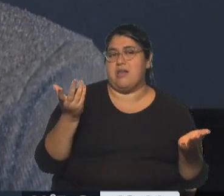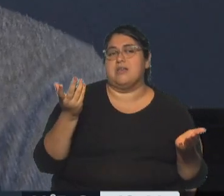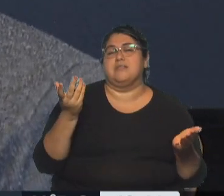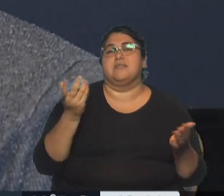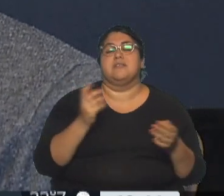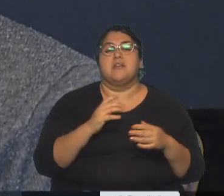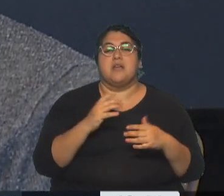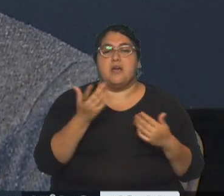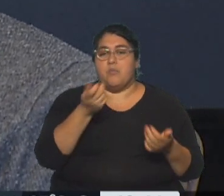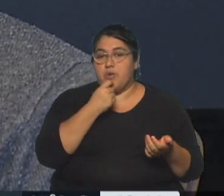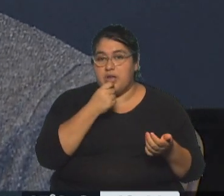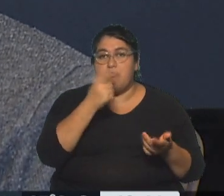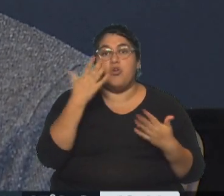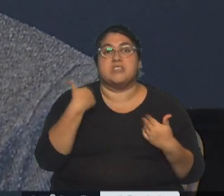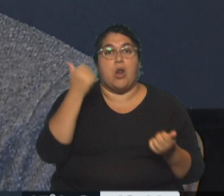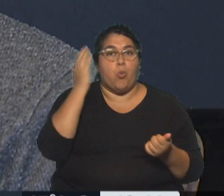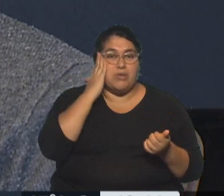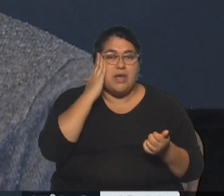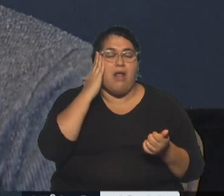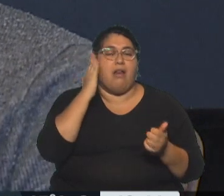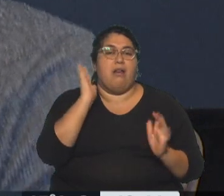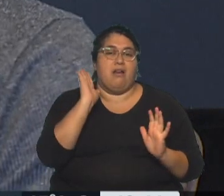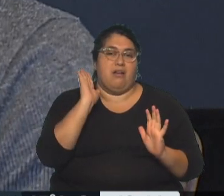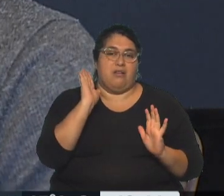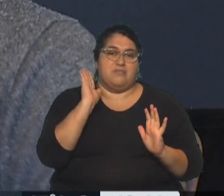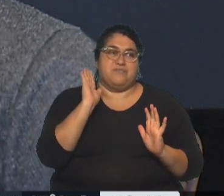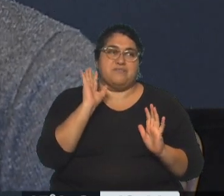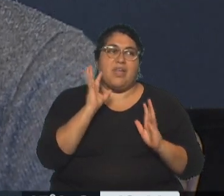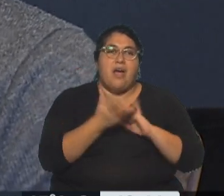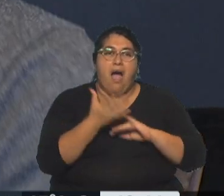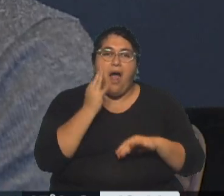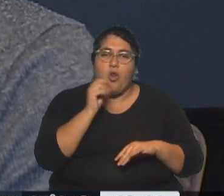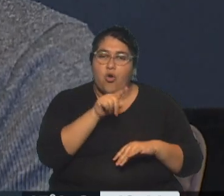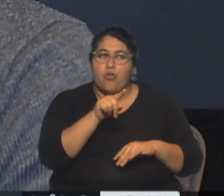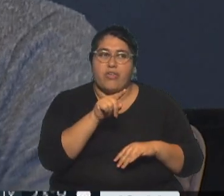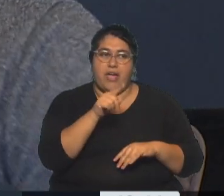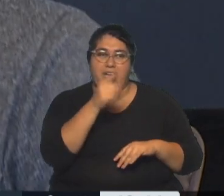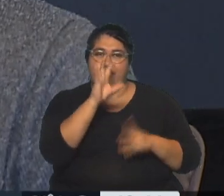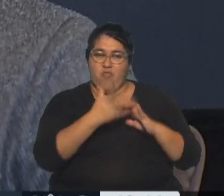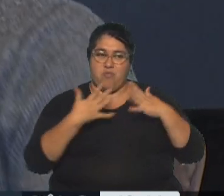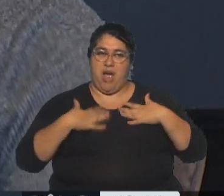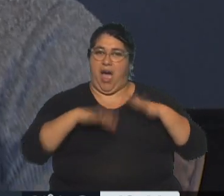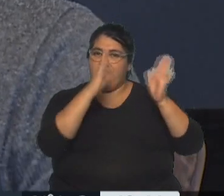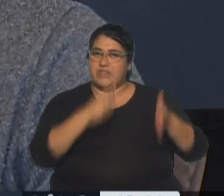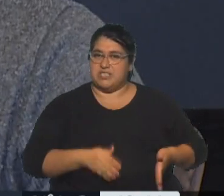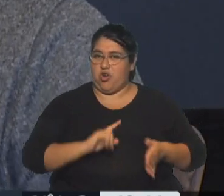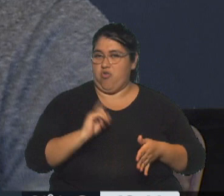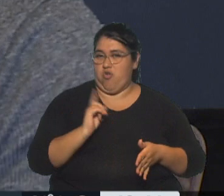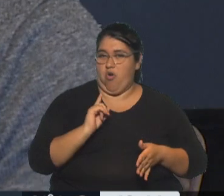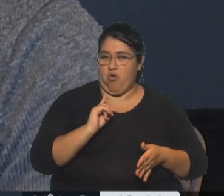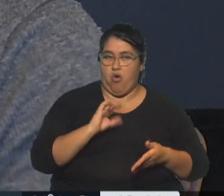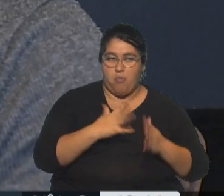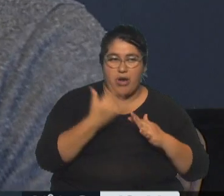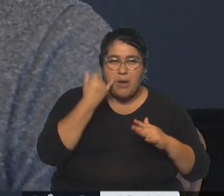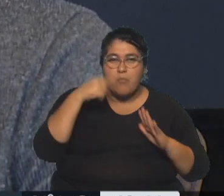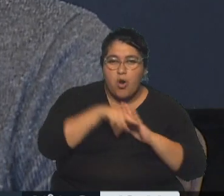visibles, como puede ser la salud mental, que quizá no es algo que respecta al aspecto físico, entonces está como en una subcapa y por eso